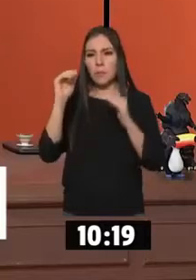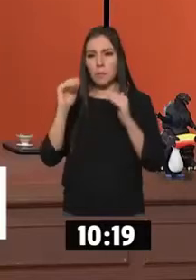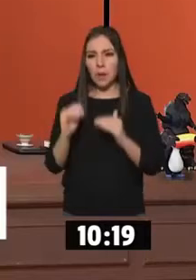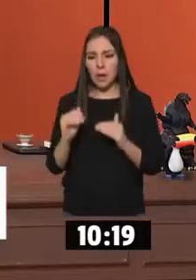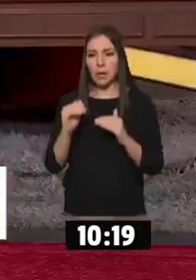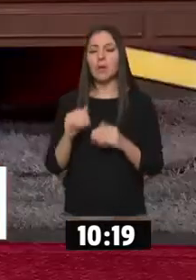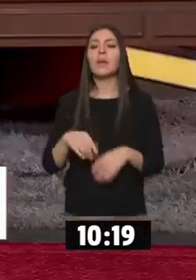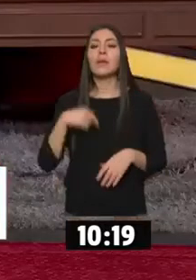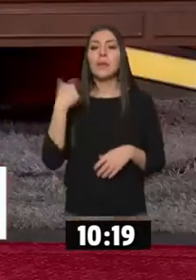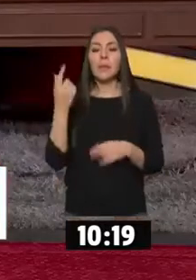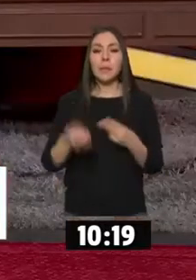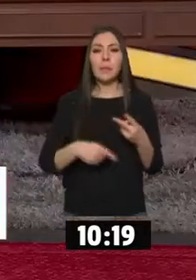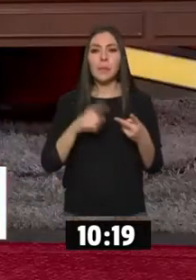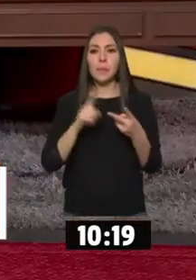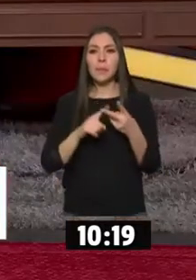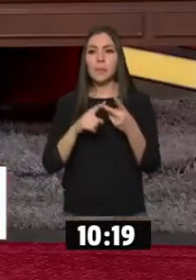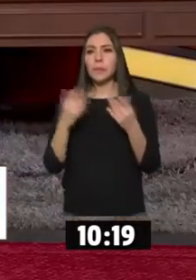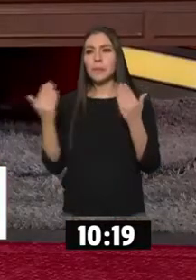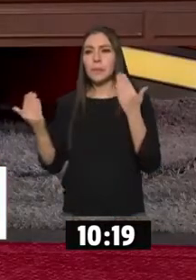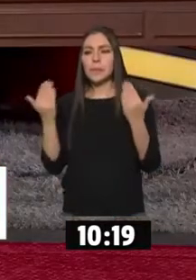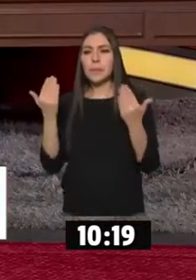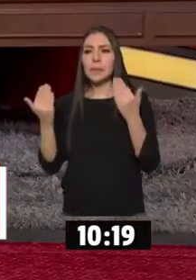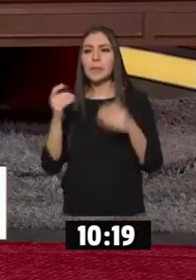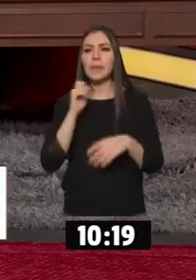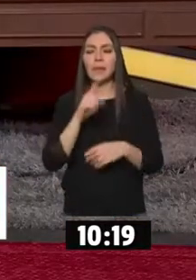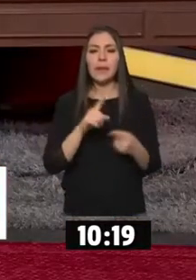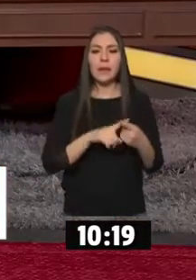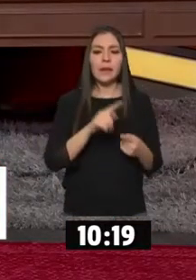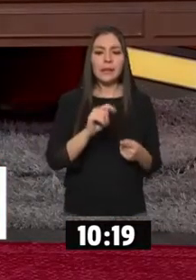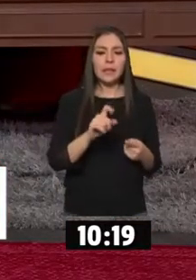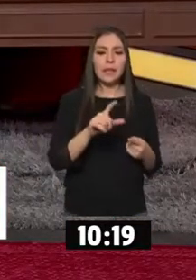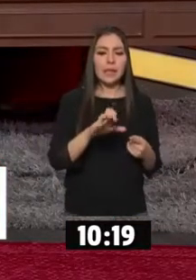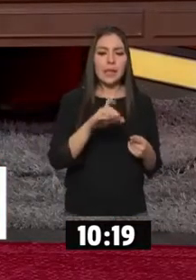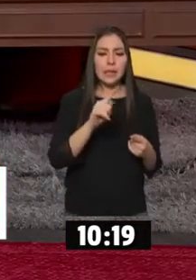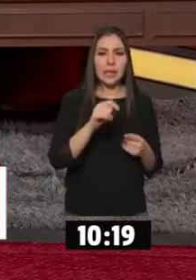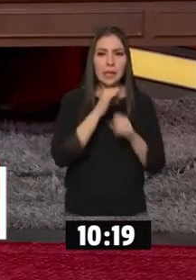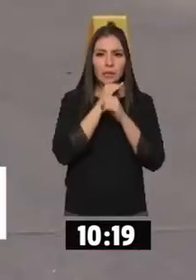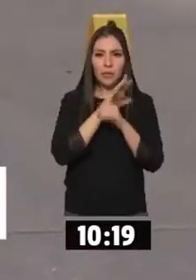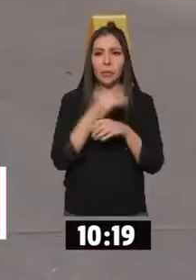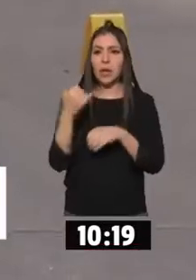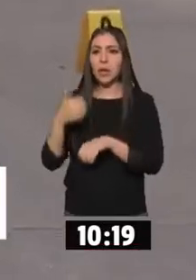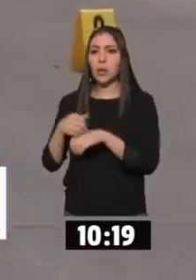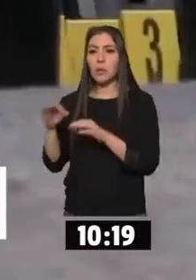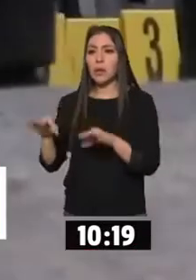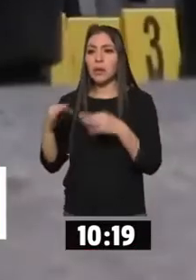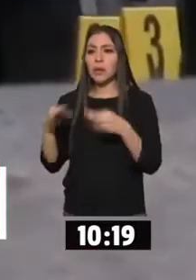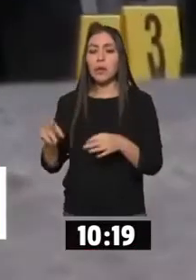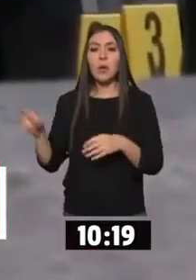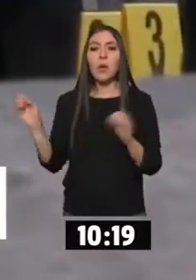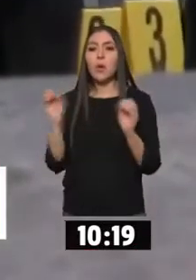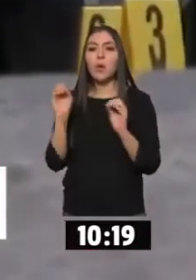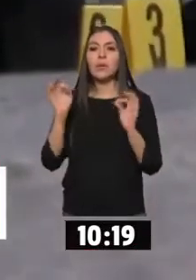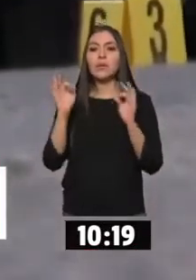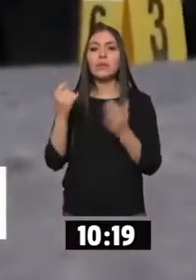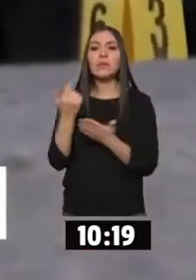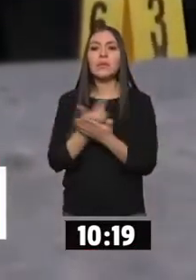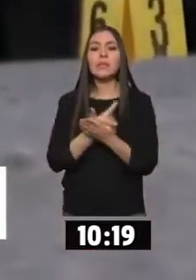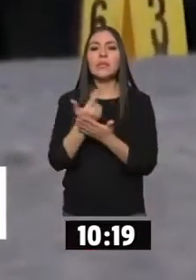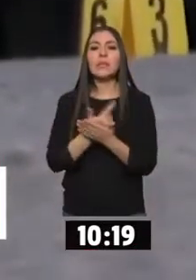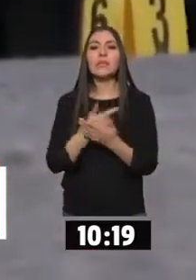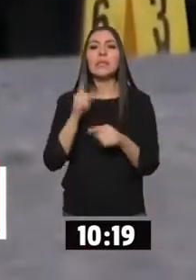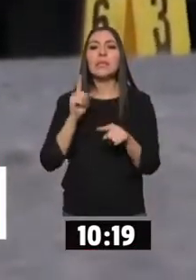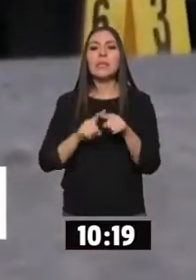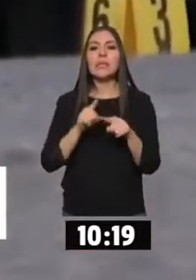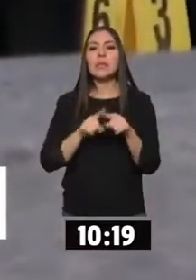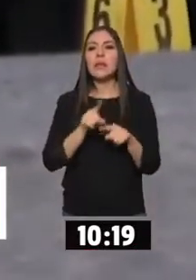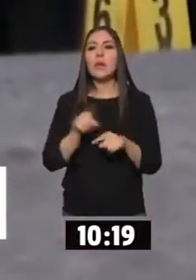2, la diferencia entre los números de Etelect y los oficiales es que los oficiales no han contado a quienes no